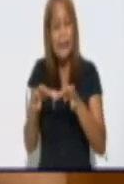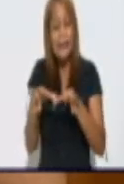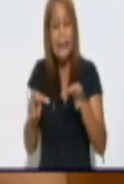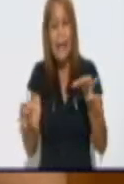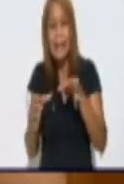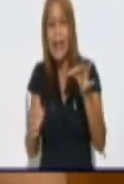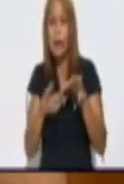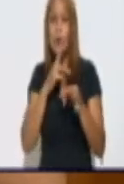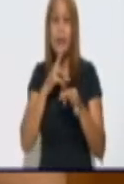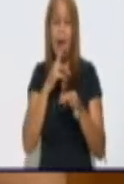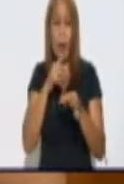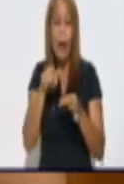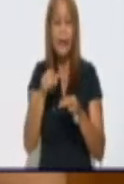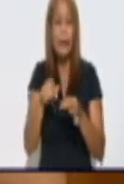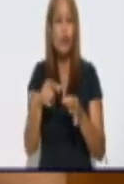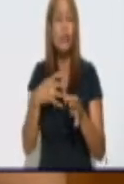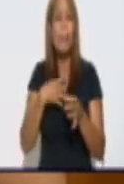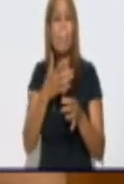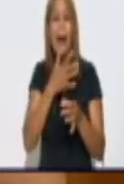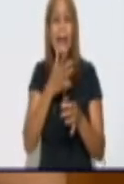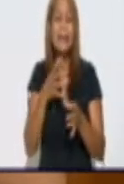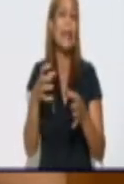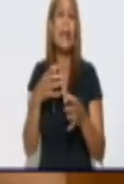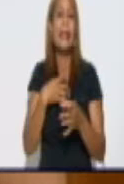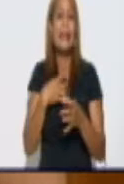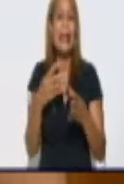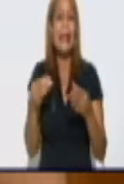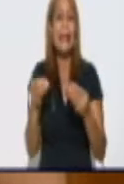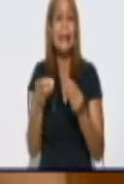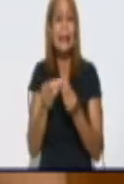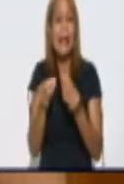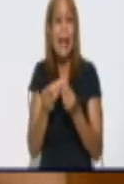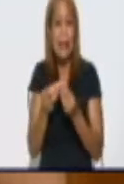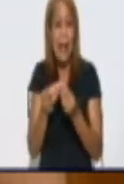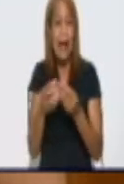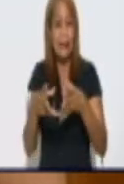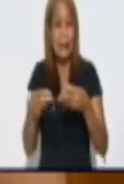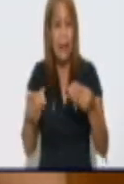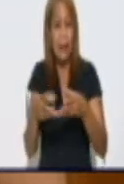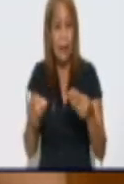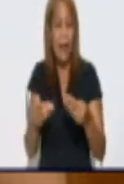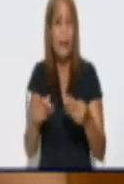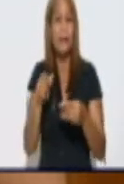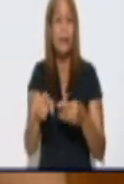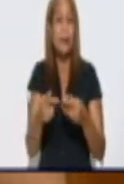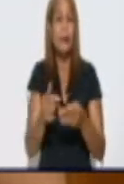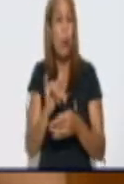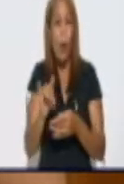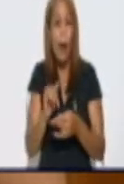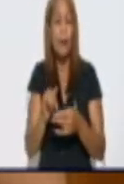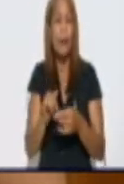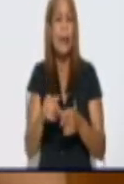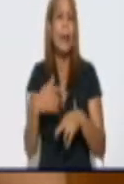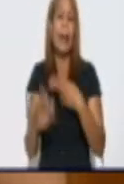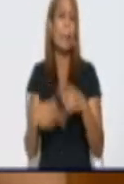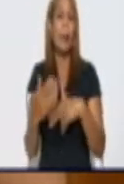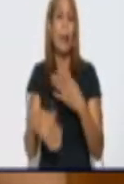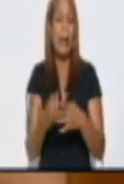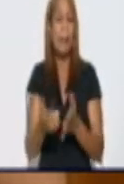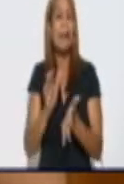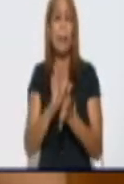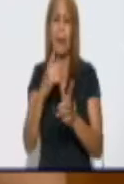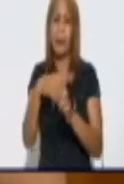es como una lija que tuviera ahí, y se ha comido todos los bujes otra vez y los impelentes, y nosotros estamos también en función de eso, de tratar de recuperar